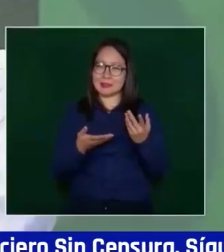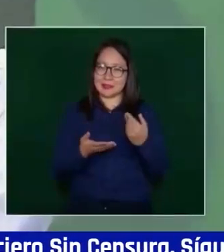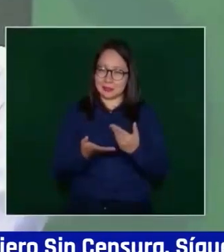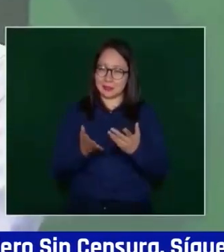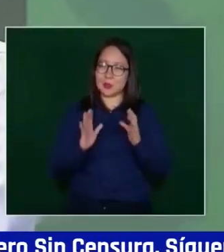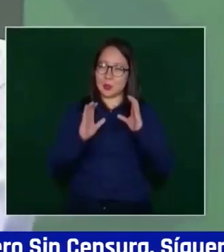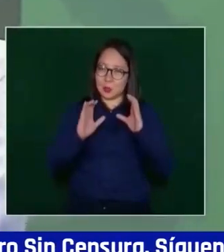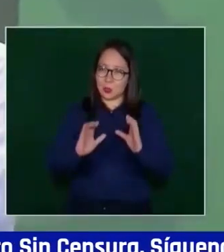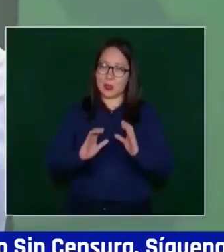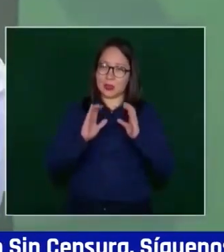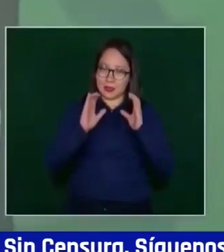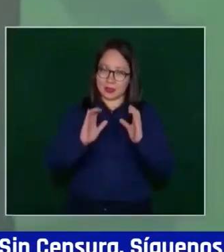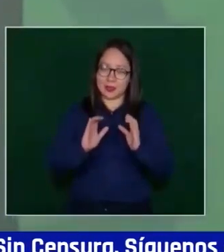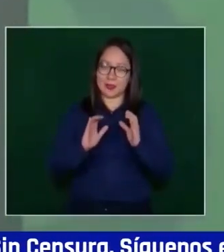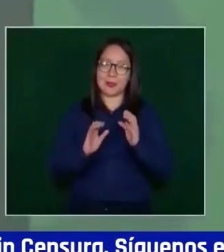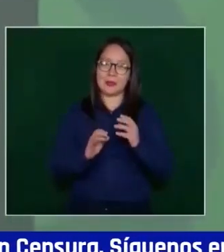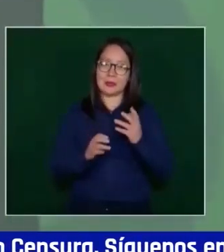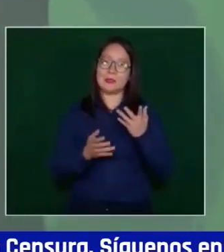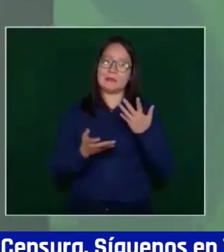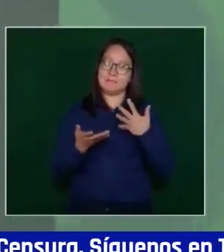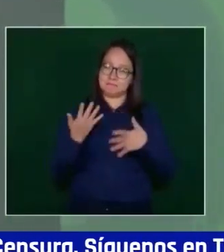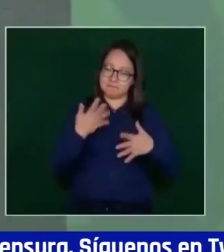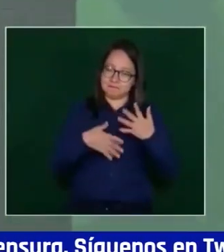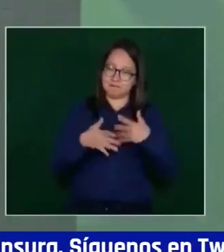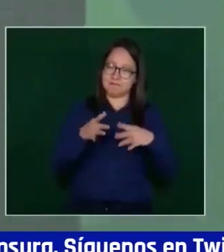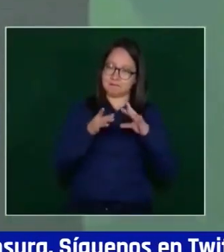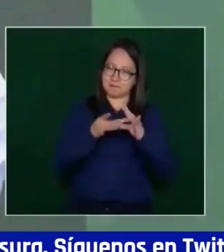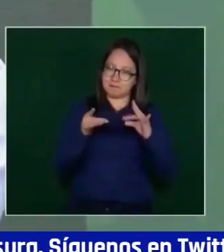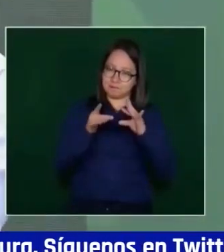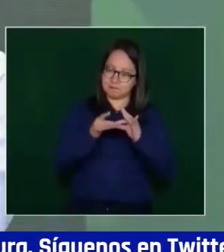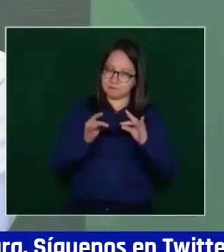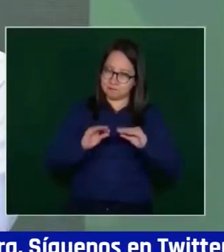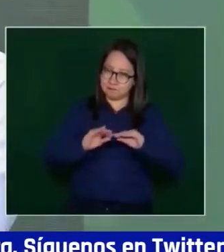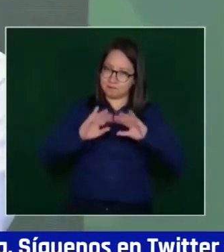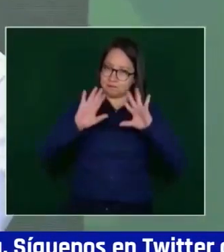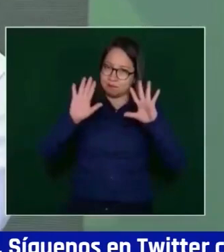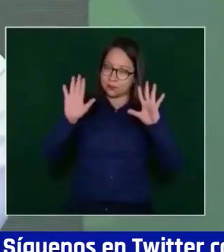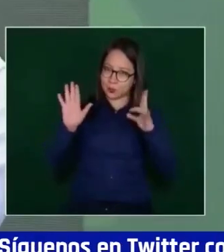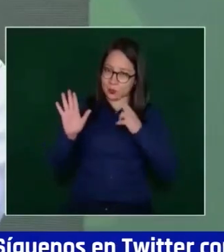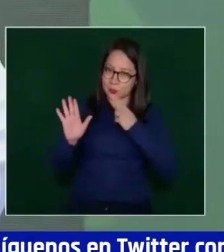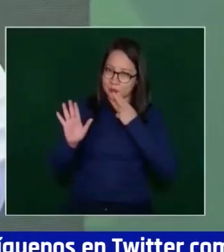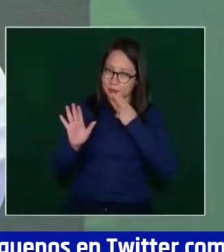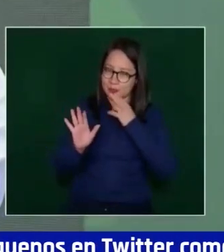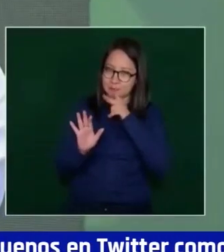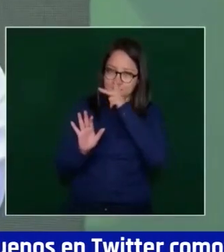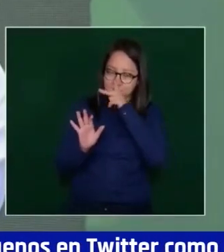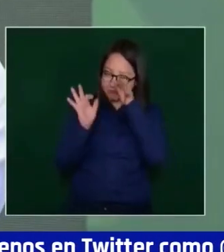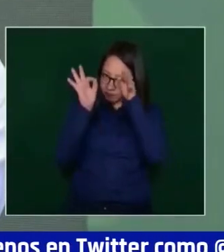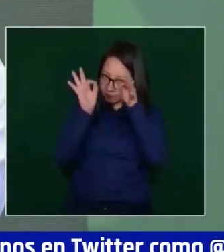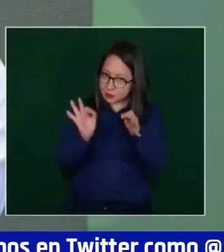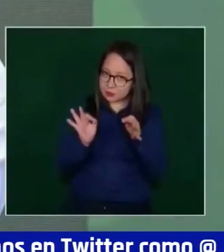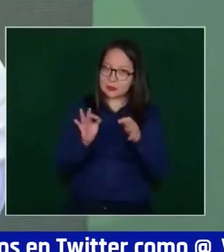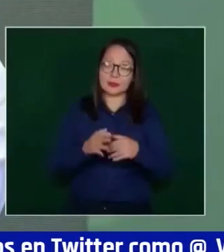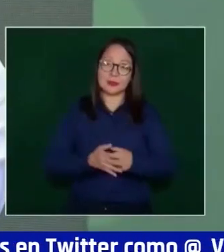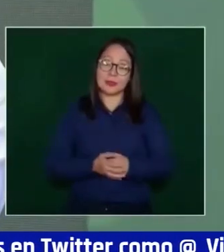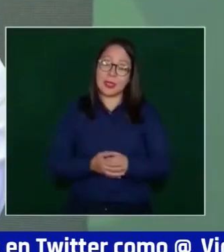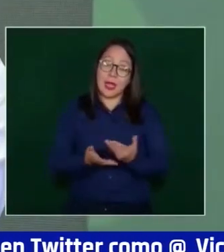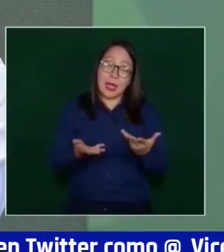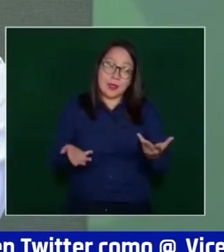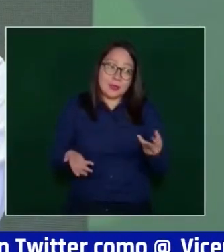lenguaje, en colocar bien las palabras y ahora sí ni modo, me van a tener